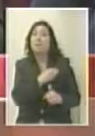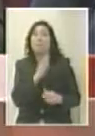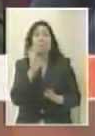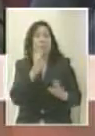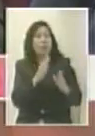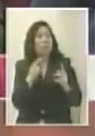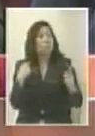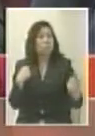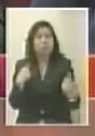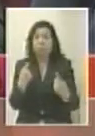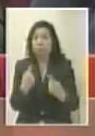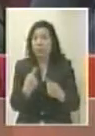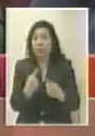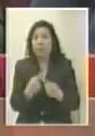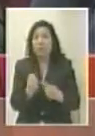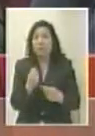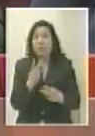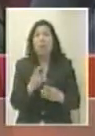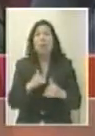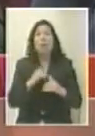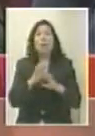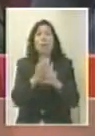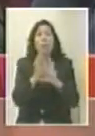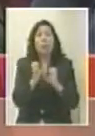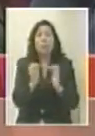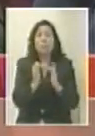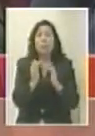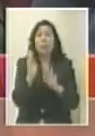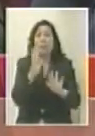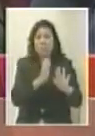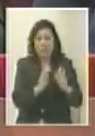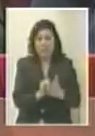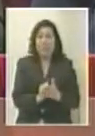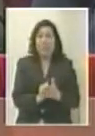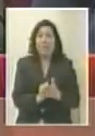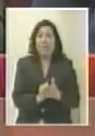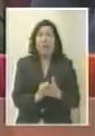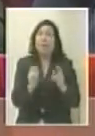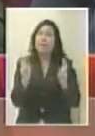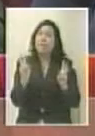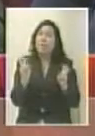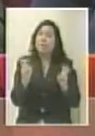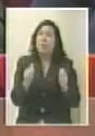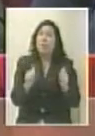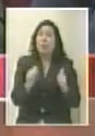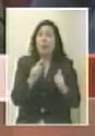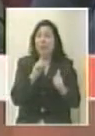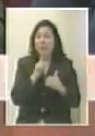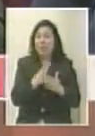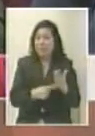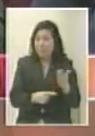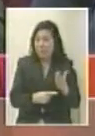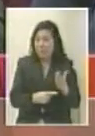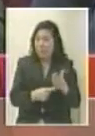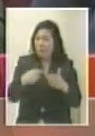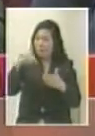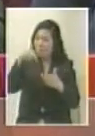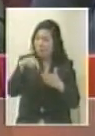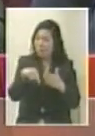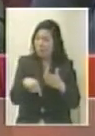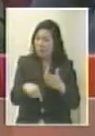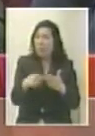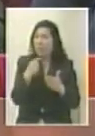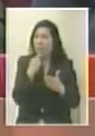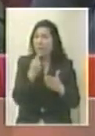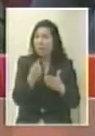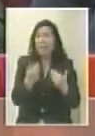de manera directa, es el sistema de evaluación del impacto ambiental. Tema sobre el cual creo que abundaría al